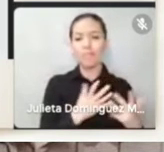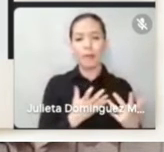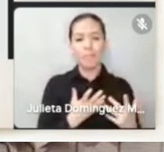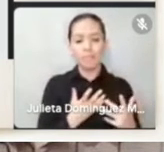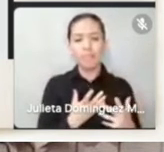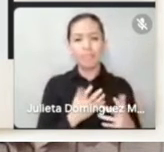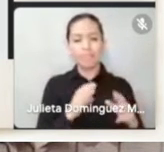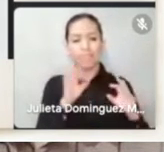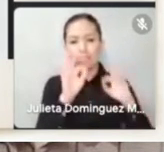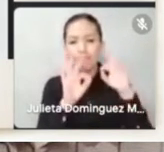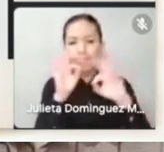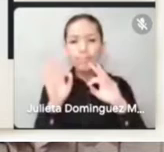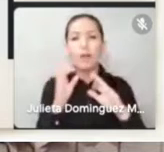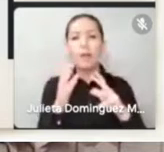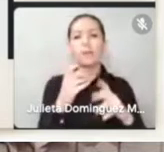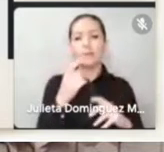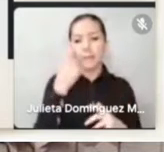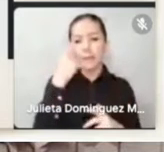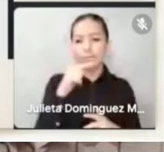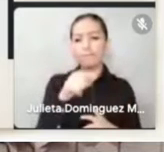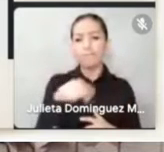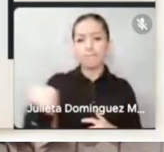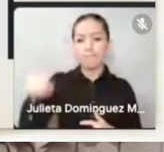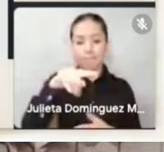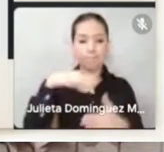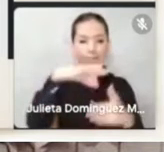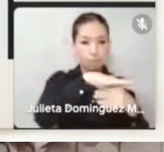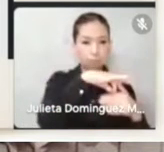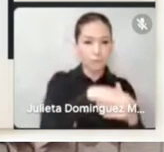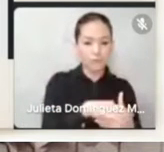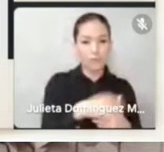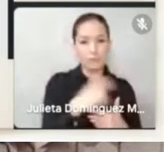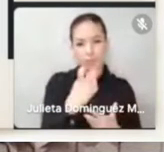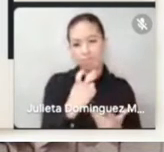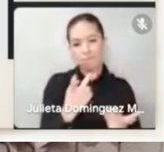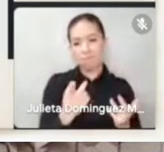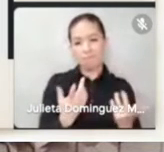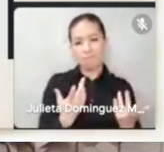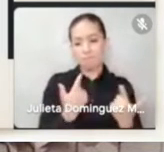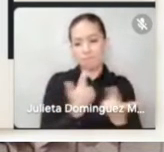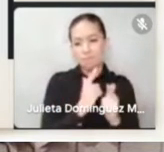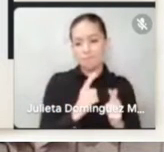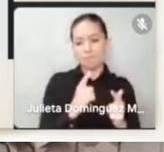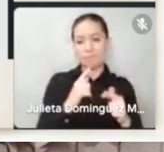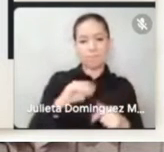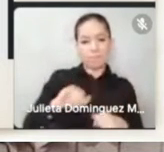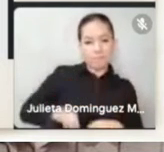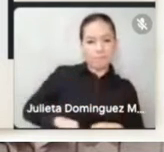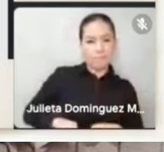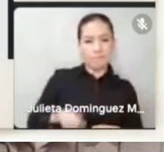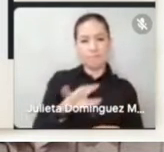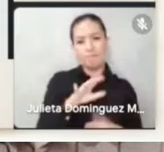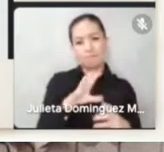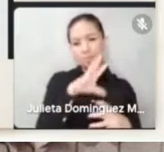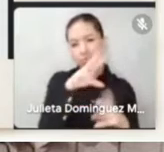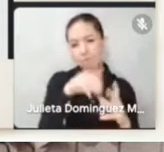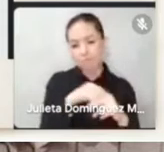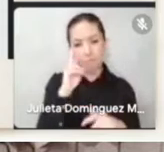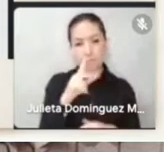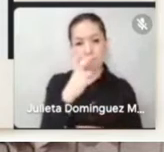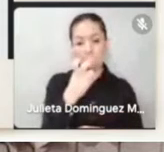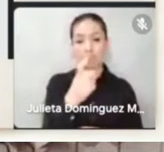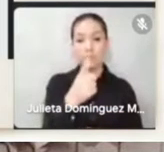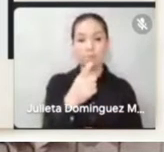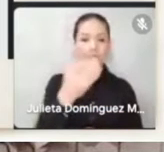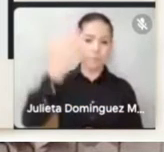comicios, sino como manifestaciones relacionadas con temas de interés general. Así, las expresiones vertidas en la